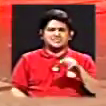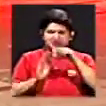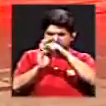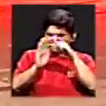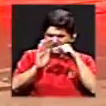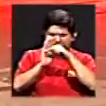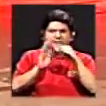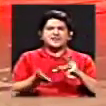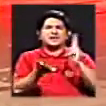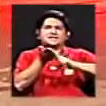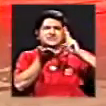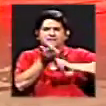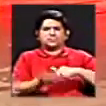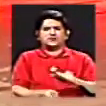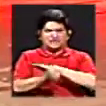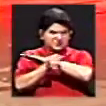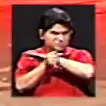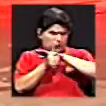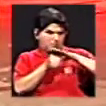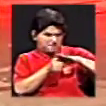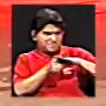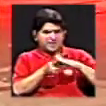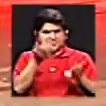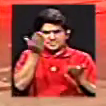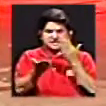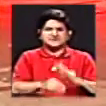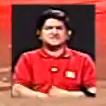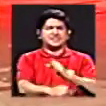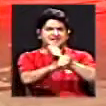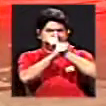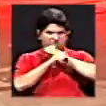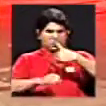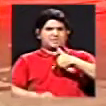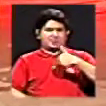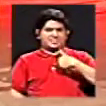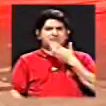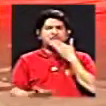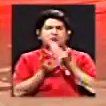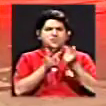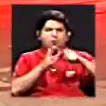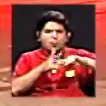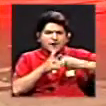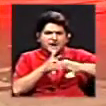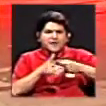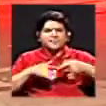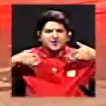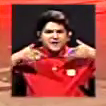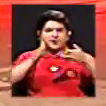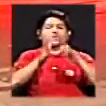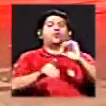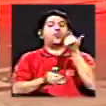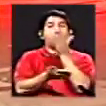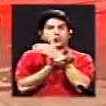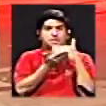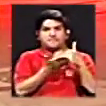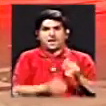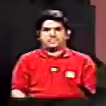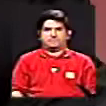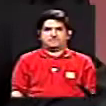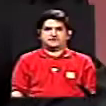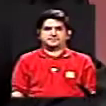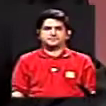contrato son suficientes, por un lado, para garantizar el buen mantenimiento de la vía y, por otro lado, cómo